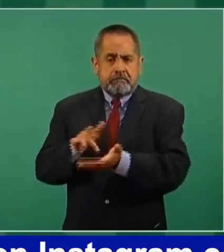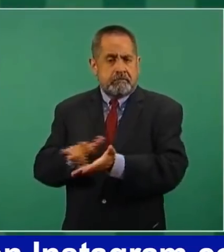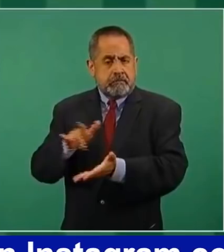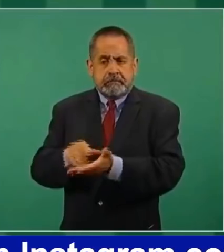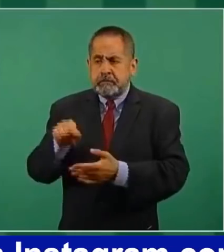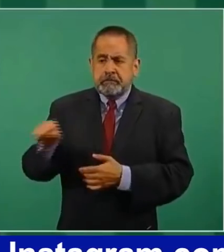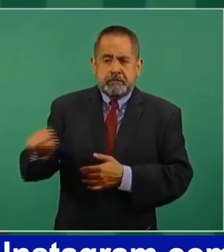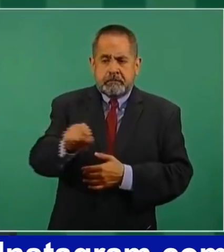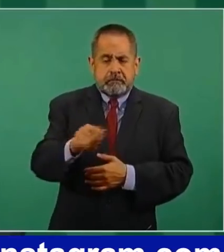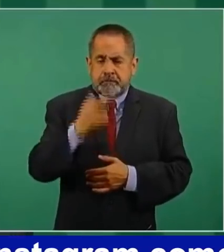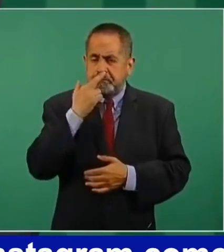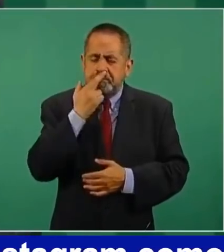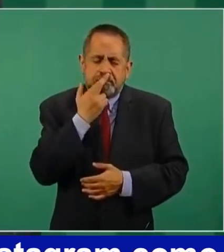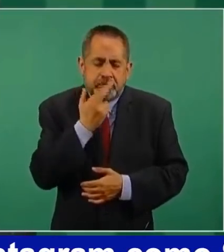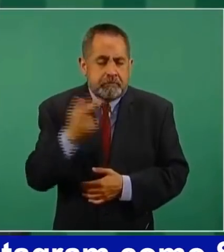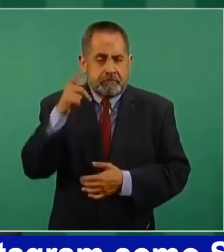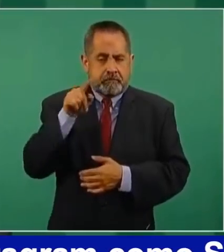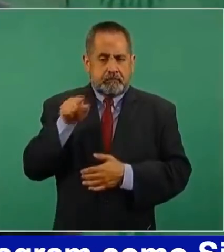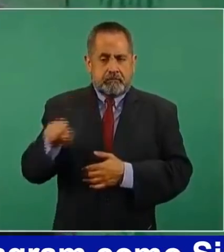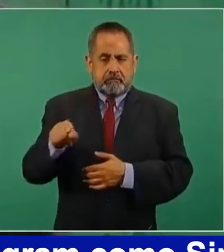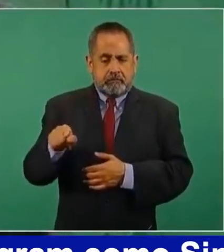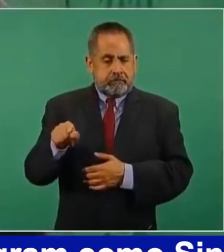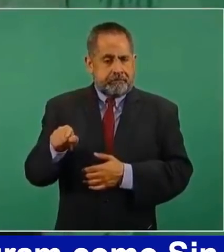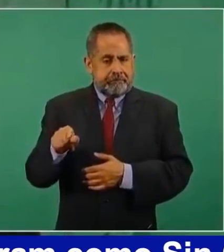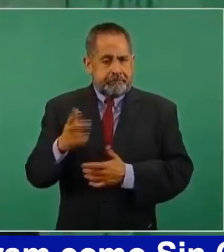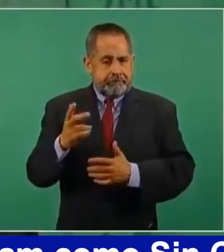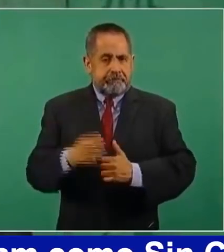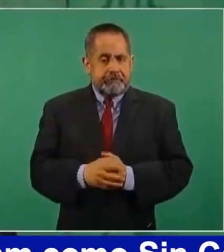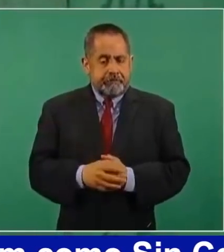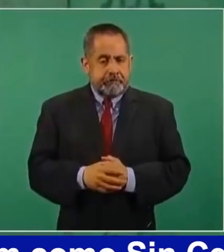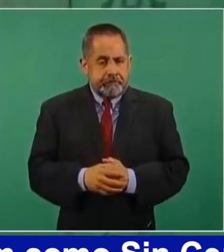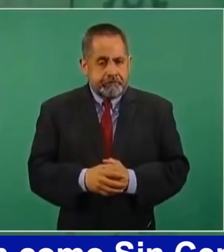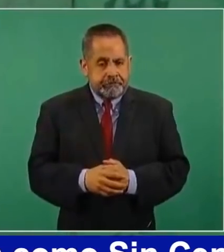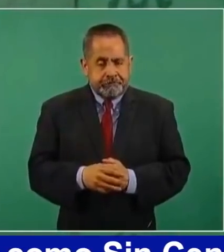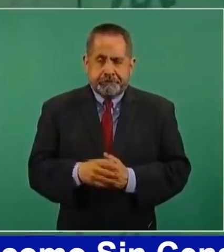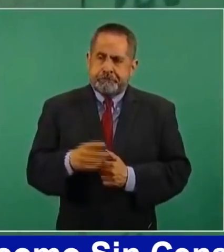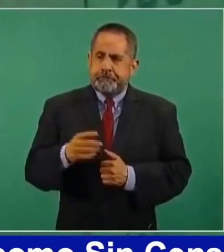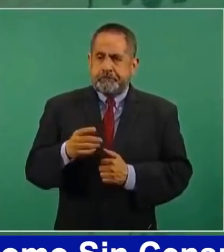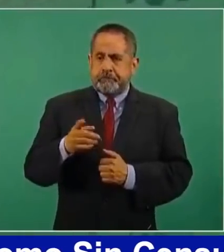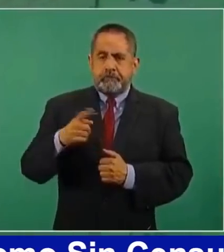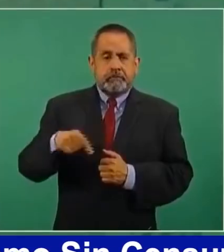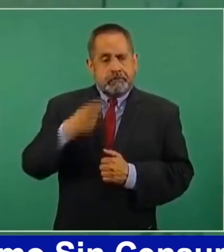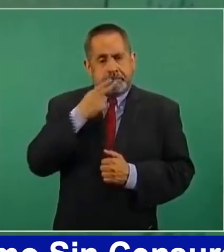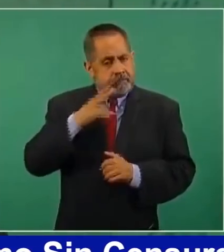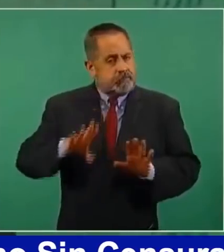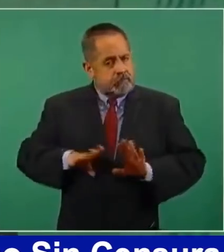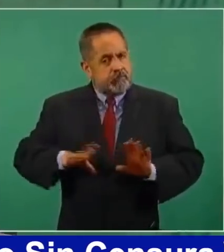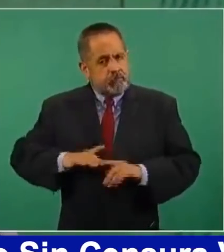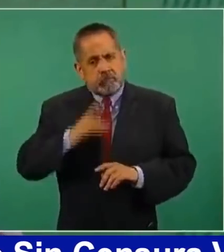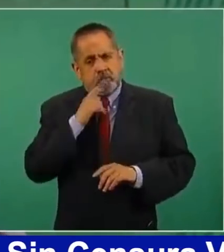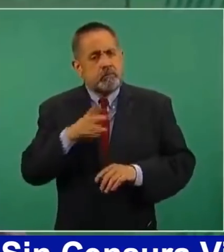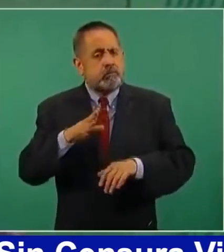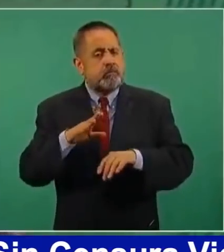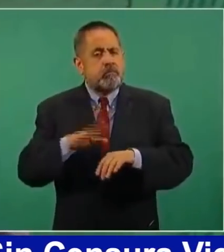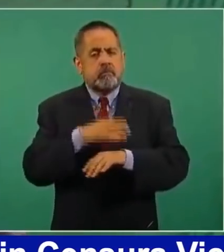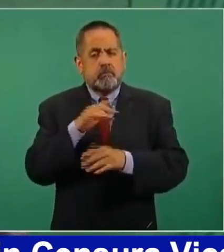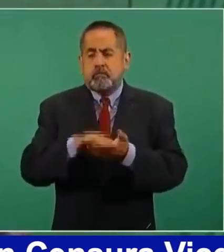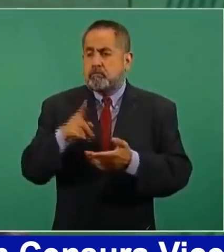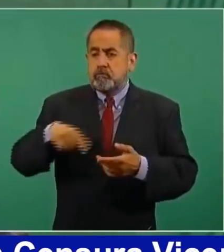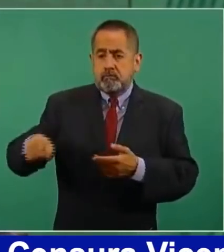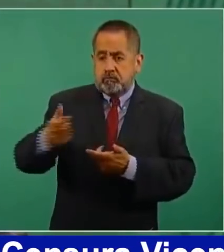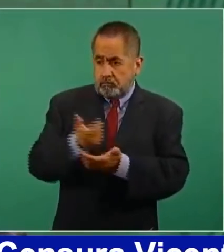¿Por qué digo que es lo mejor también en lo social? Bueno, porque si tenemos una sociedad